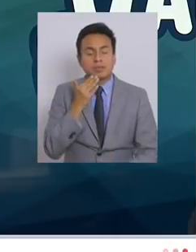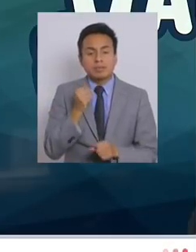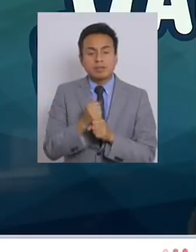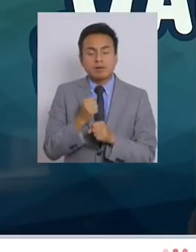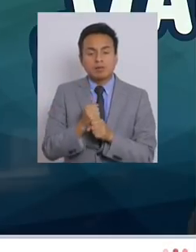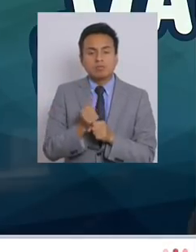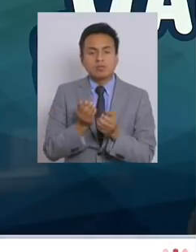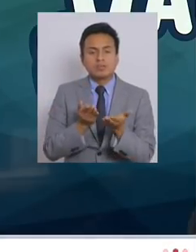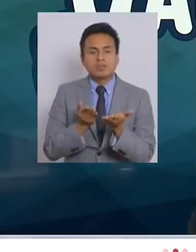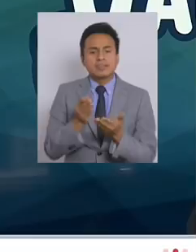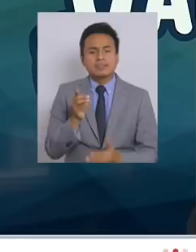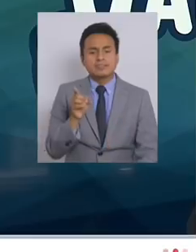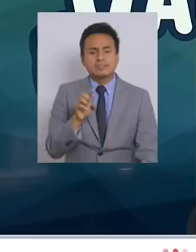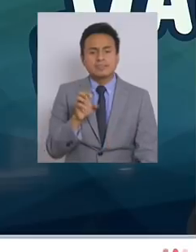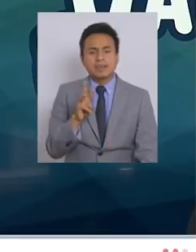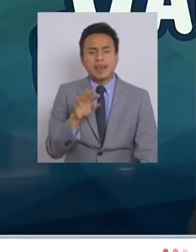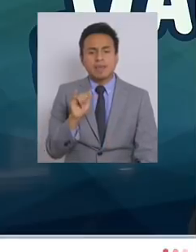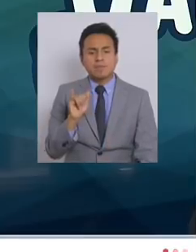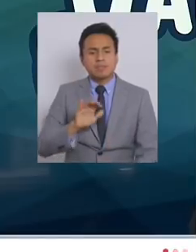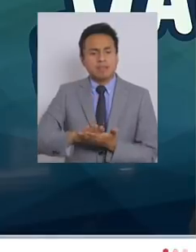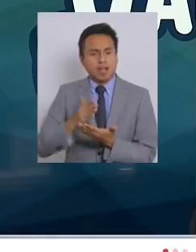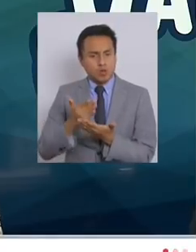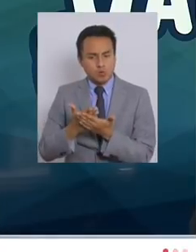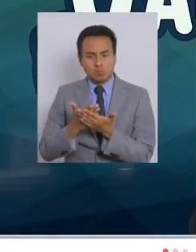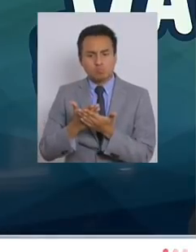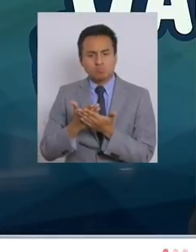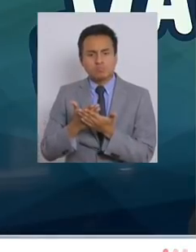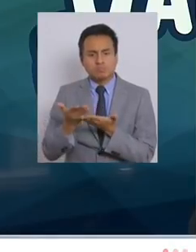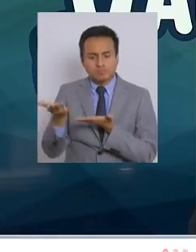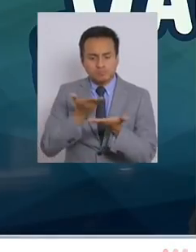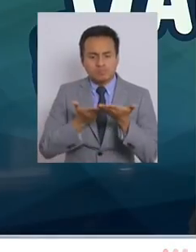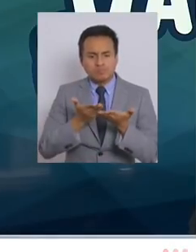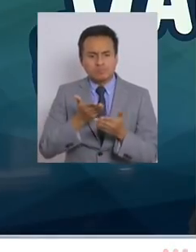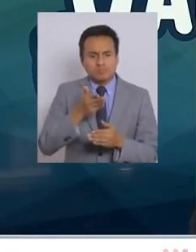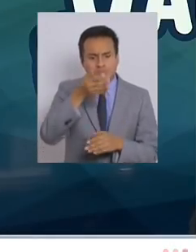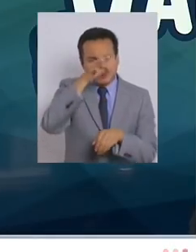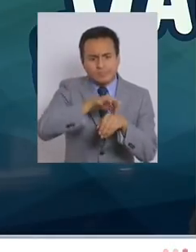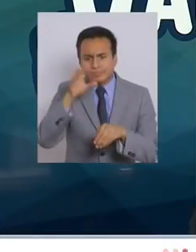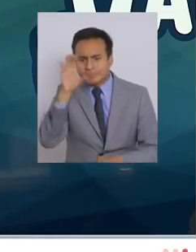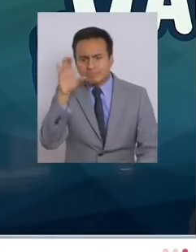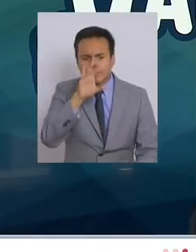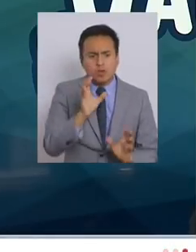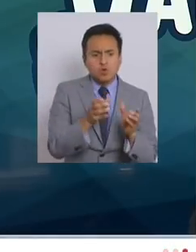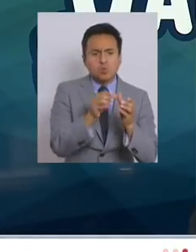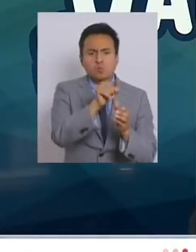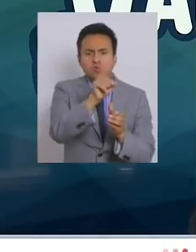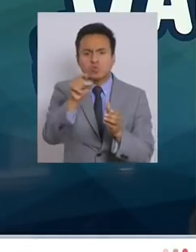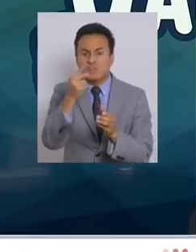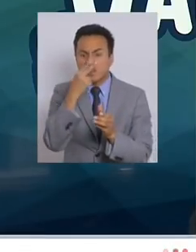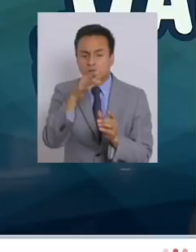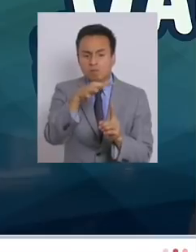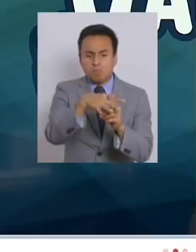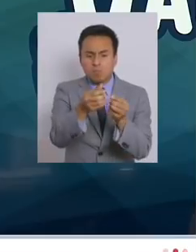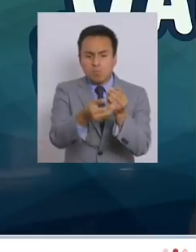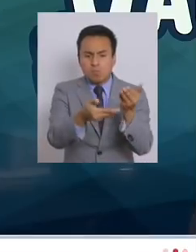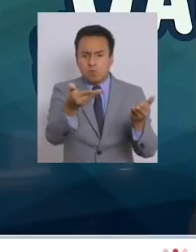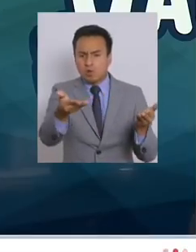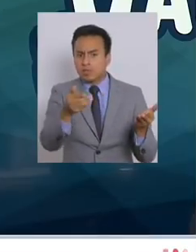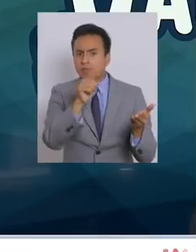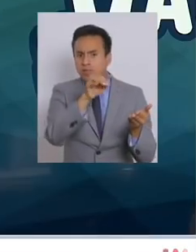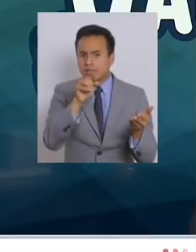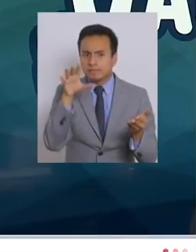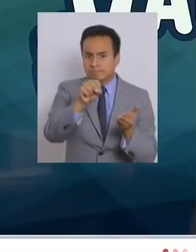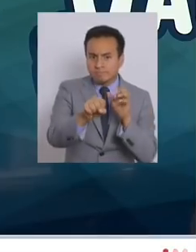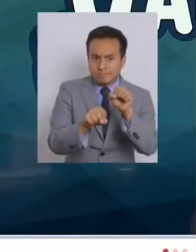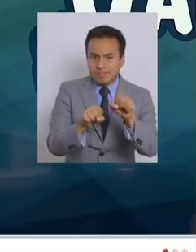los seremis de salud para ir a buscar hacer búsqueda activa de casos en algunos grupos donde vemos que hayan brotes importantes y de